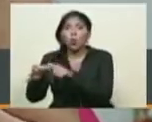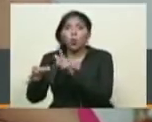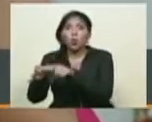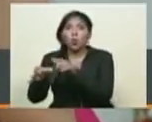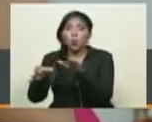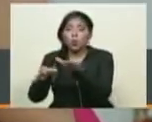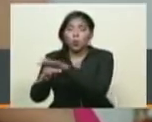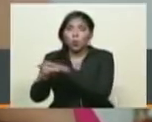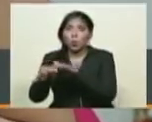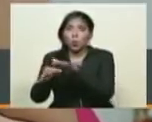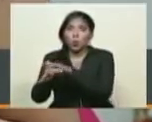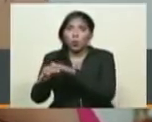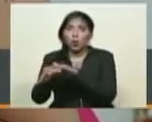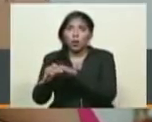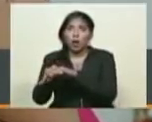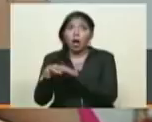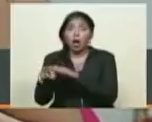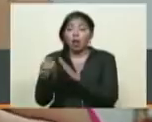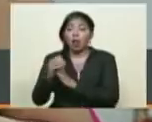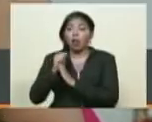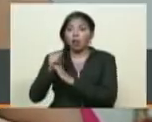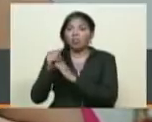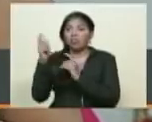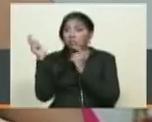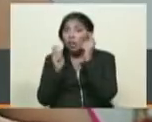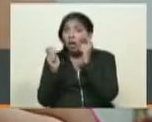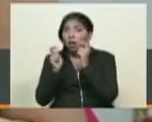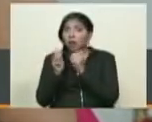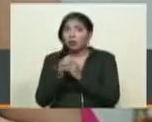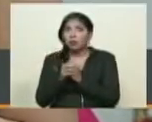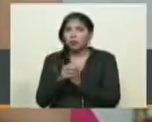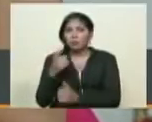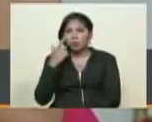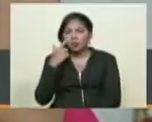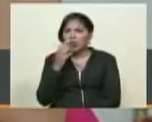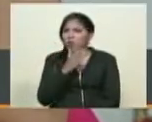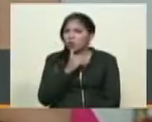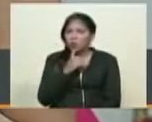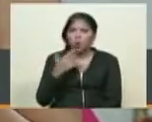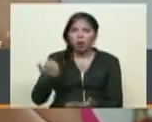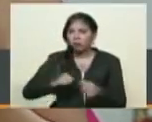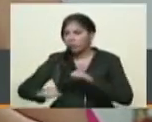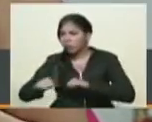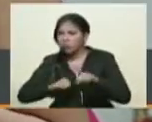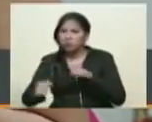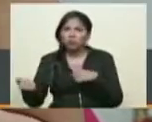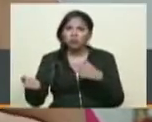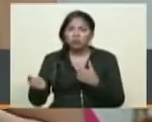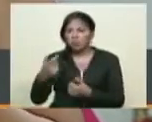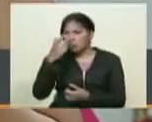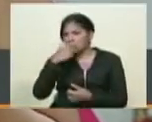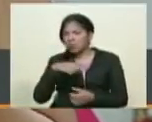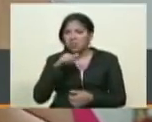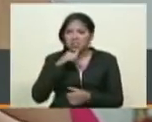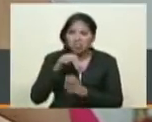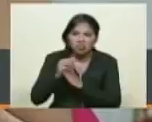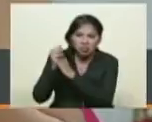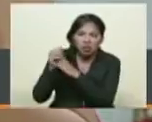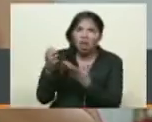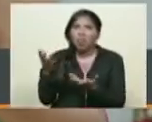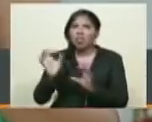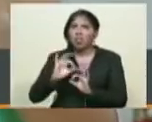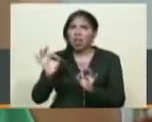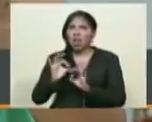cuando estaba gobernando el chavismo se notó, si se quiere, la ausencia de esos mandatarios? Pues allí va a ser una